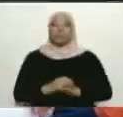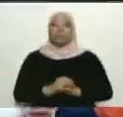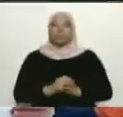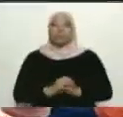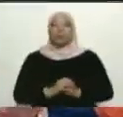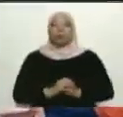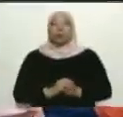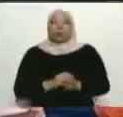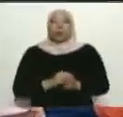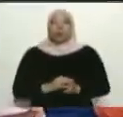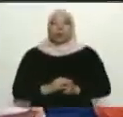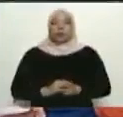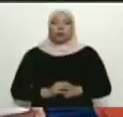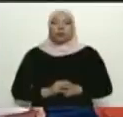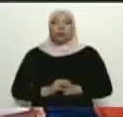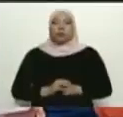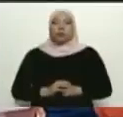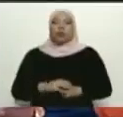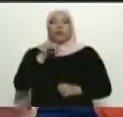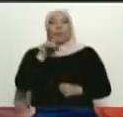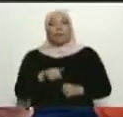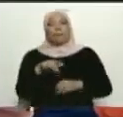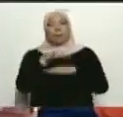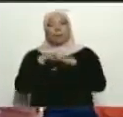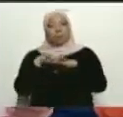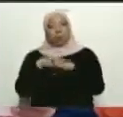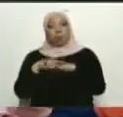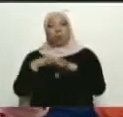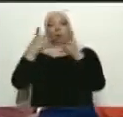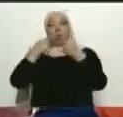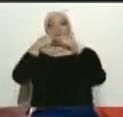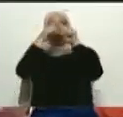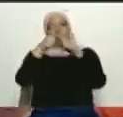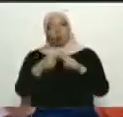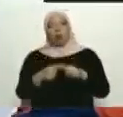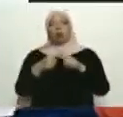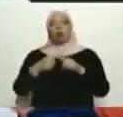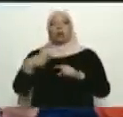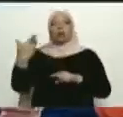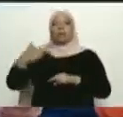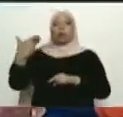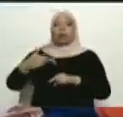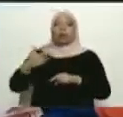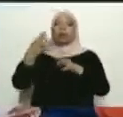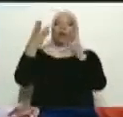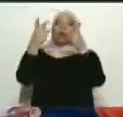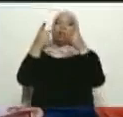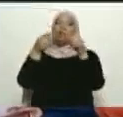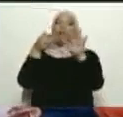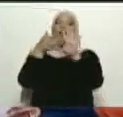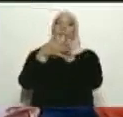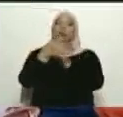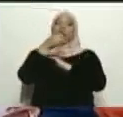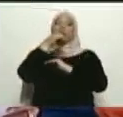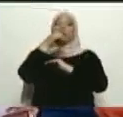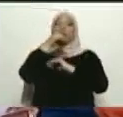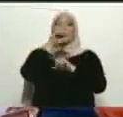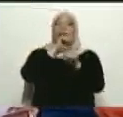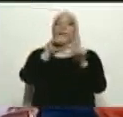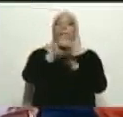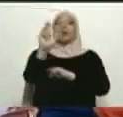también voy a darle la palabra a los ministros Pero hay números muy importantes que tiene que ver con el medio de